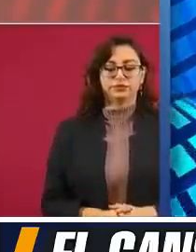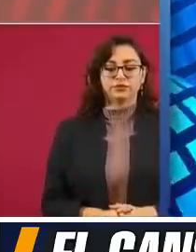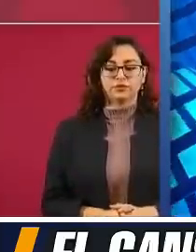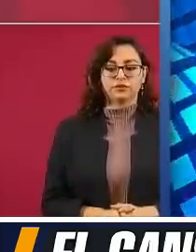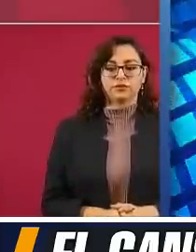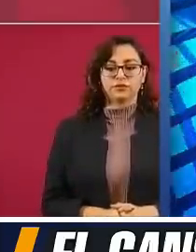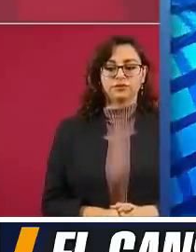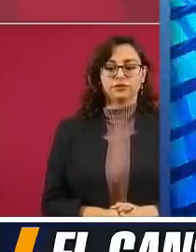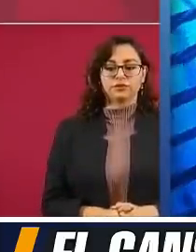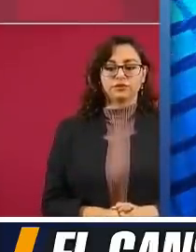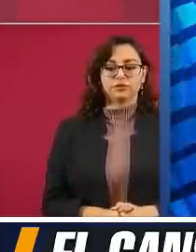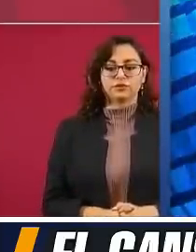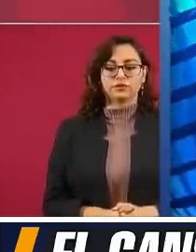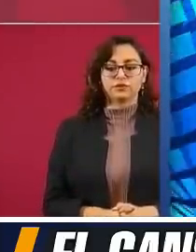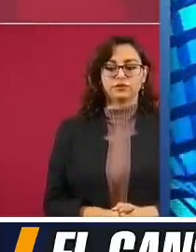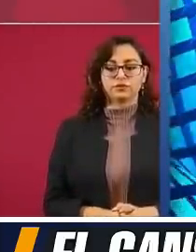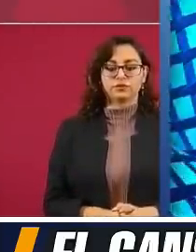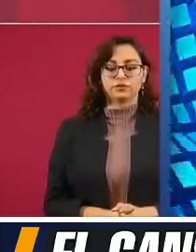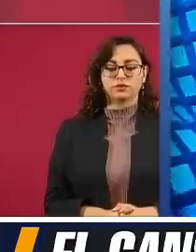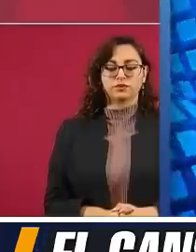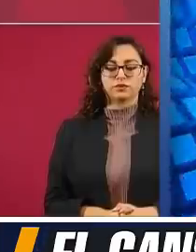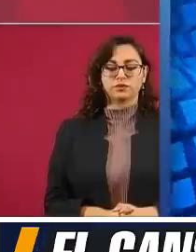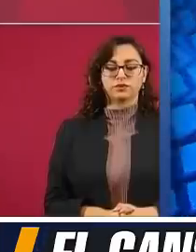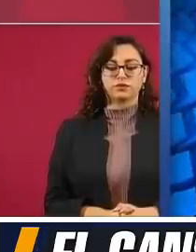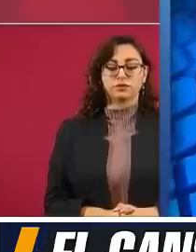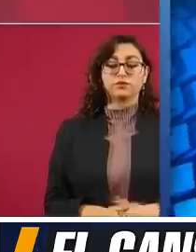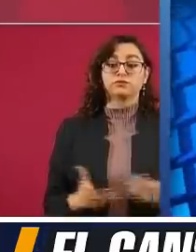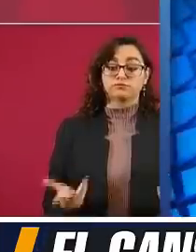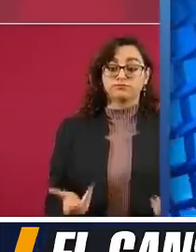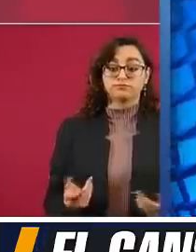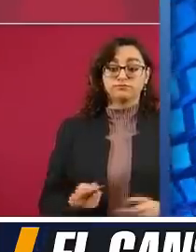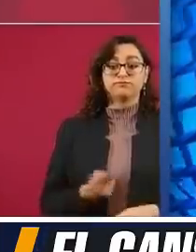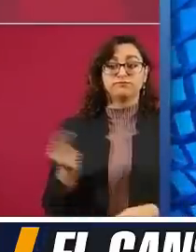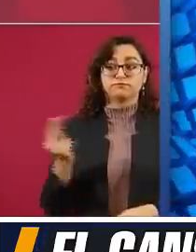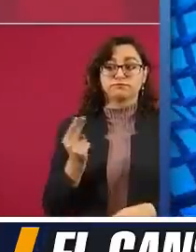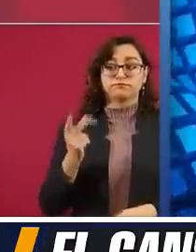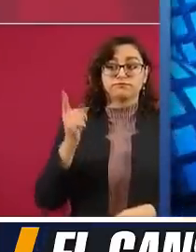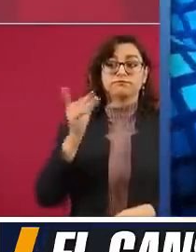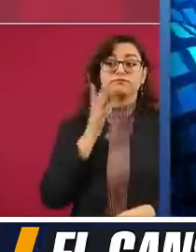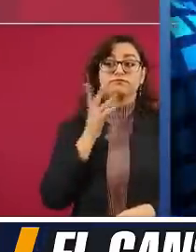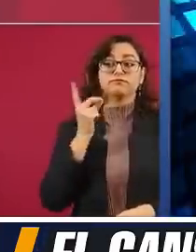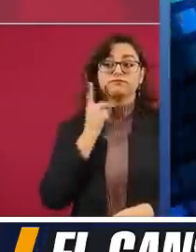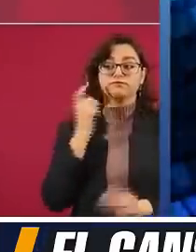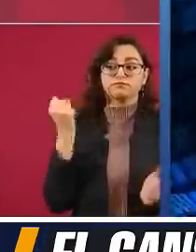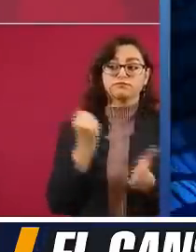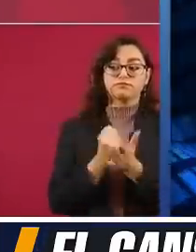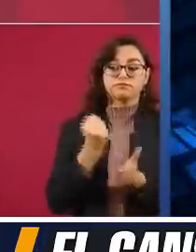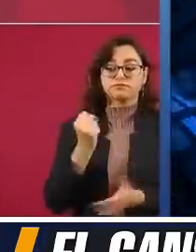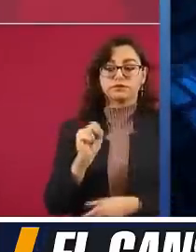nombramiento requiere la ratificación de la Cámara de Diputados.